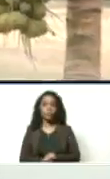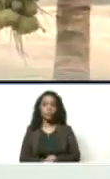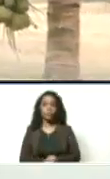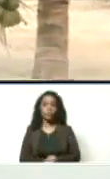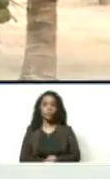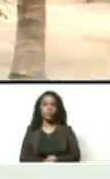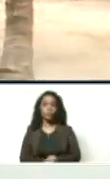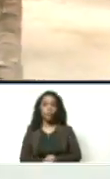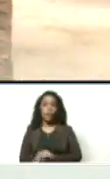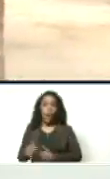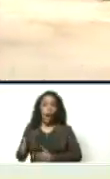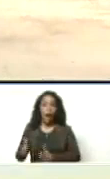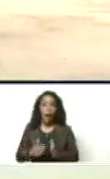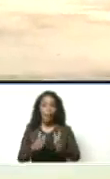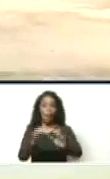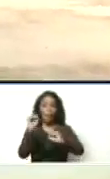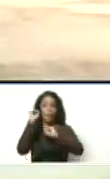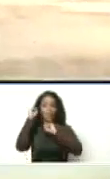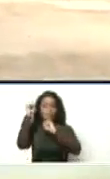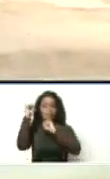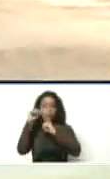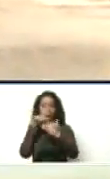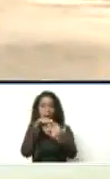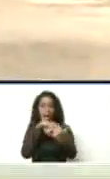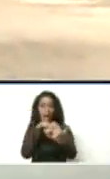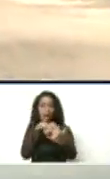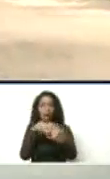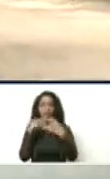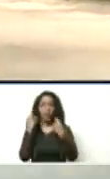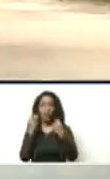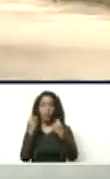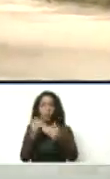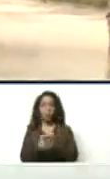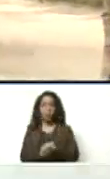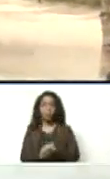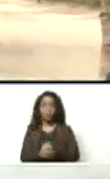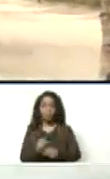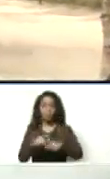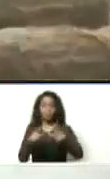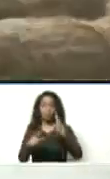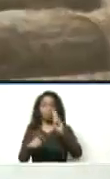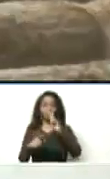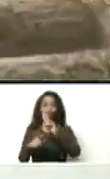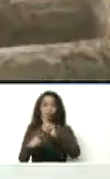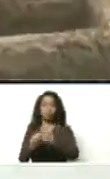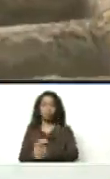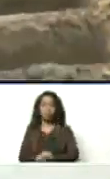En camino a vencer la guerra económica. Bueno, tremenda